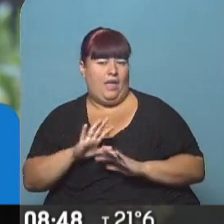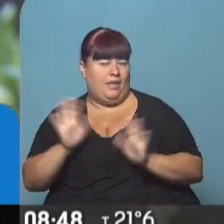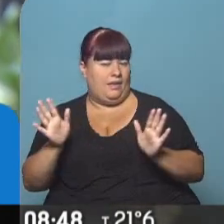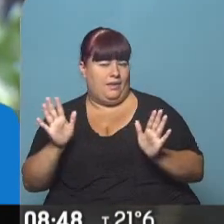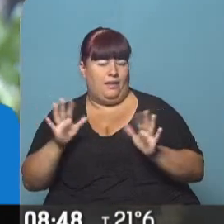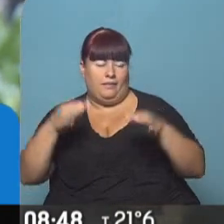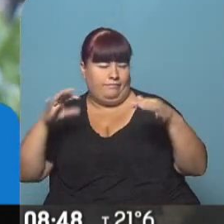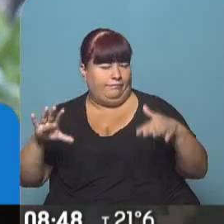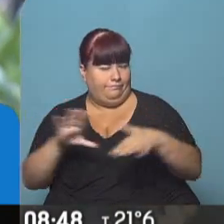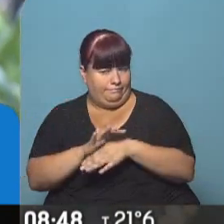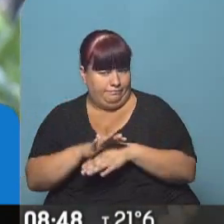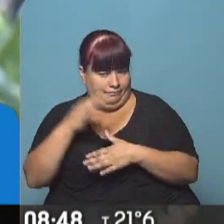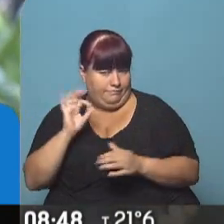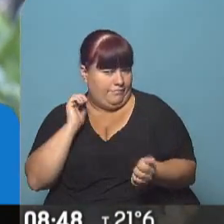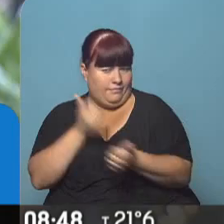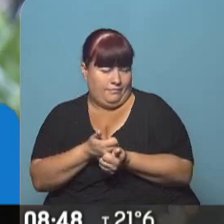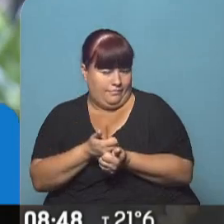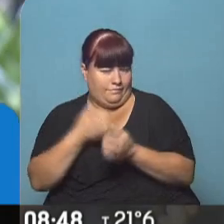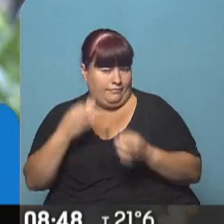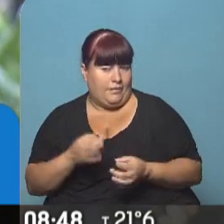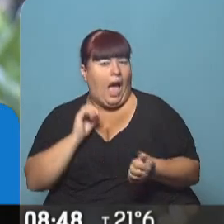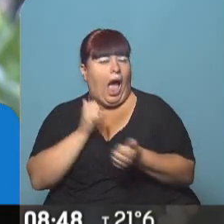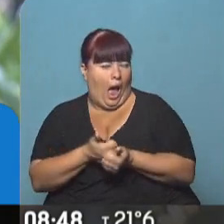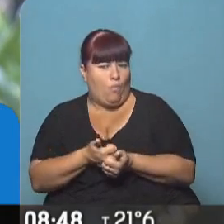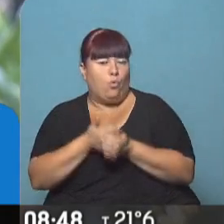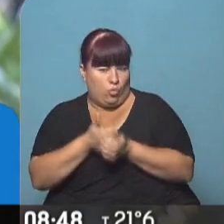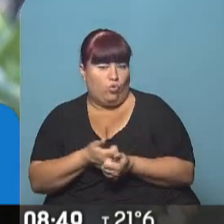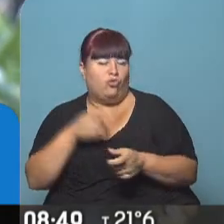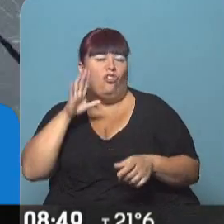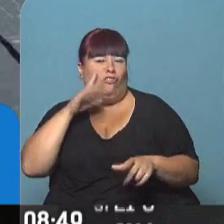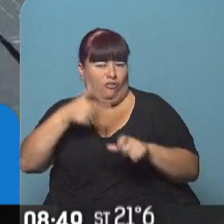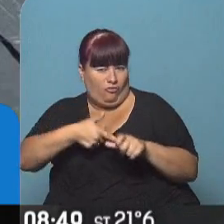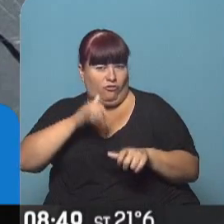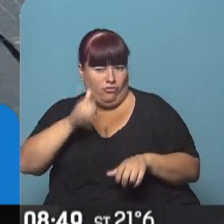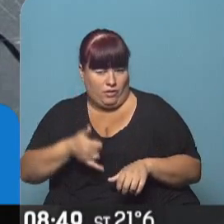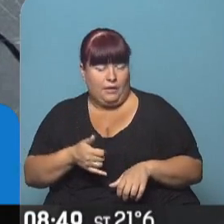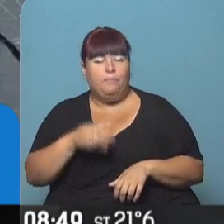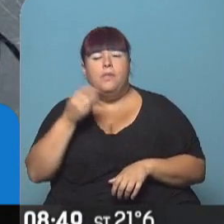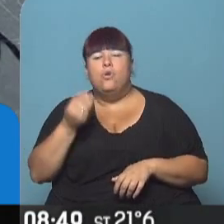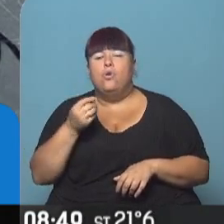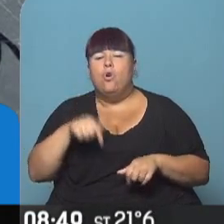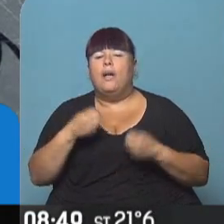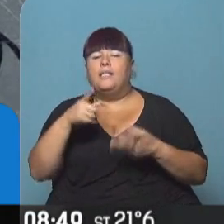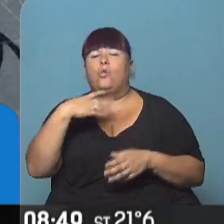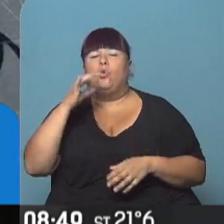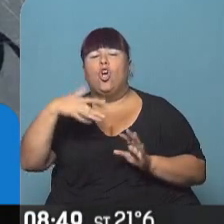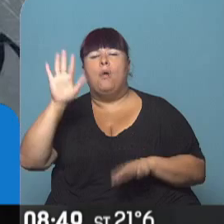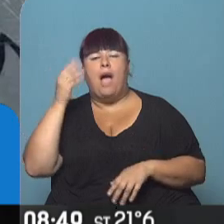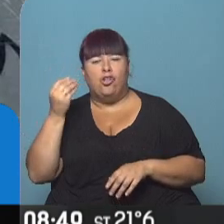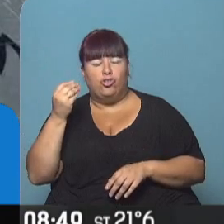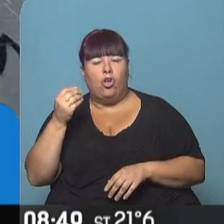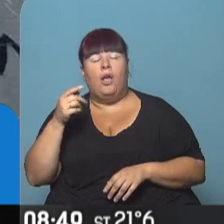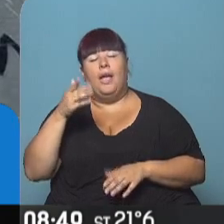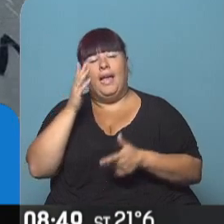toda la contundencia, son de abuso sexual con acceso carnal. ¿Cuál es la situación actual de tu hijo mayor?